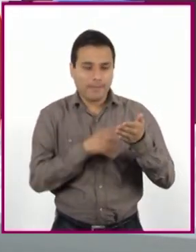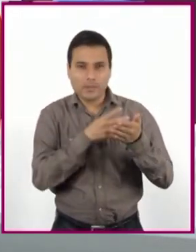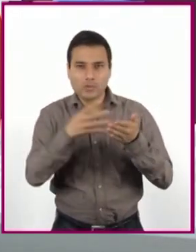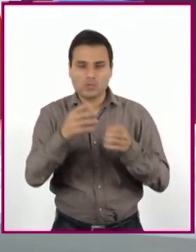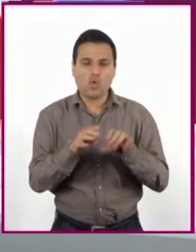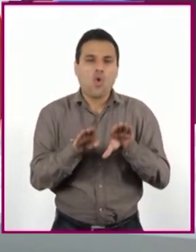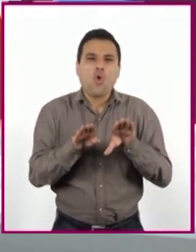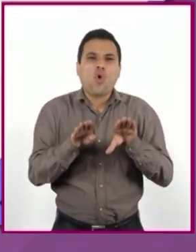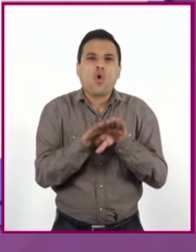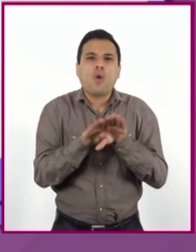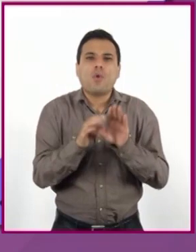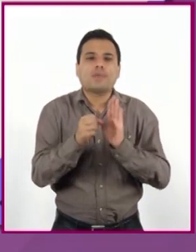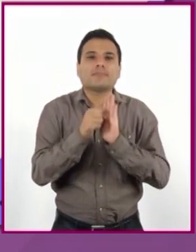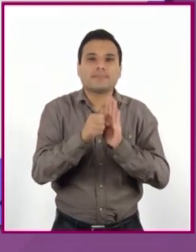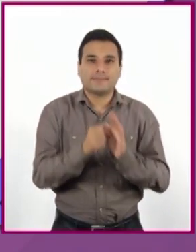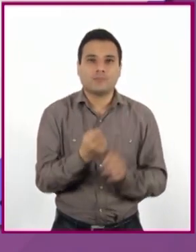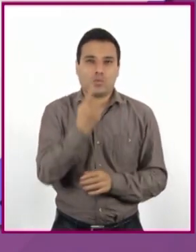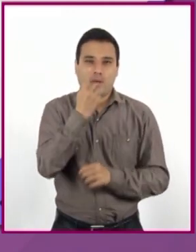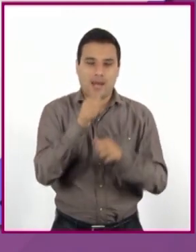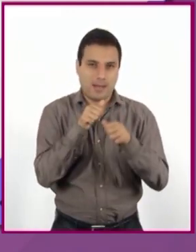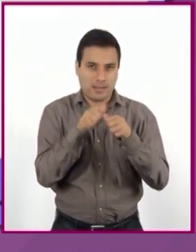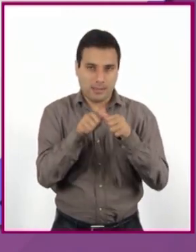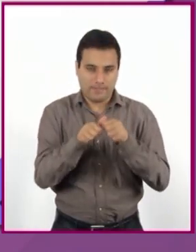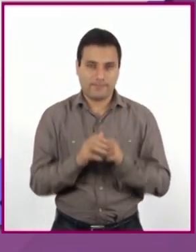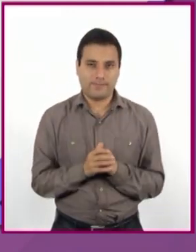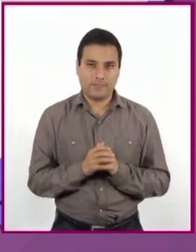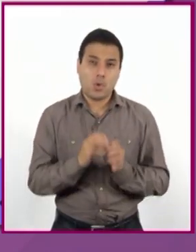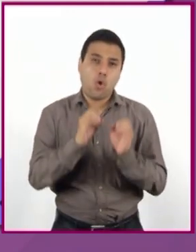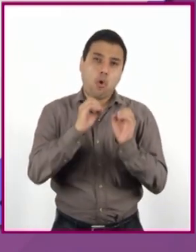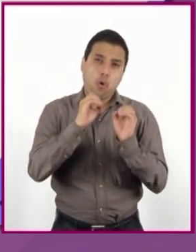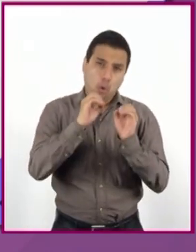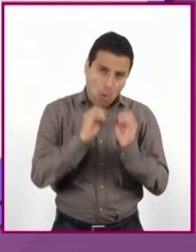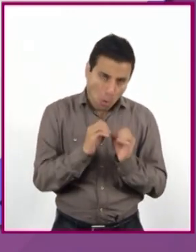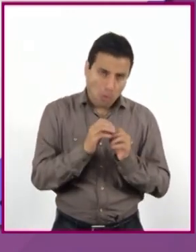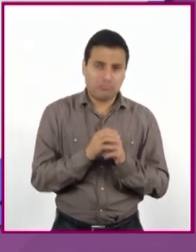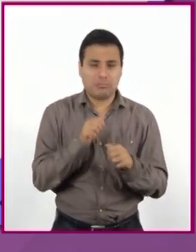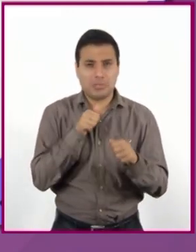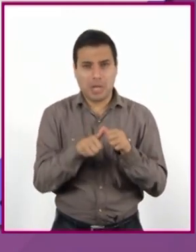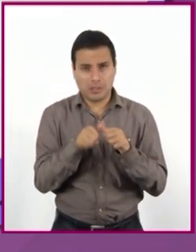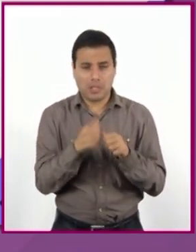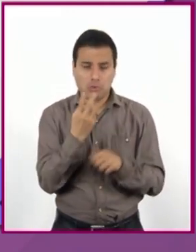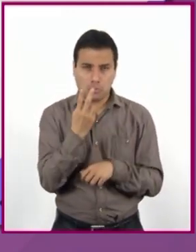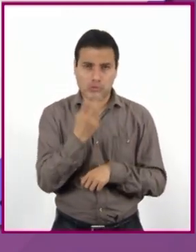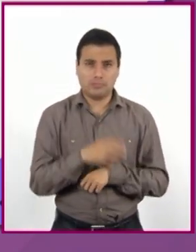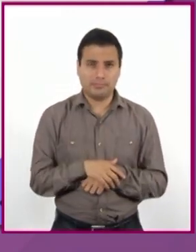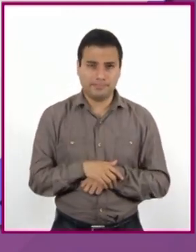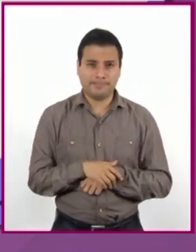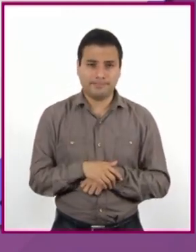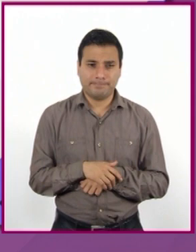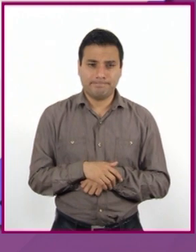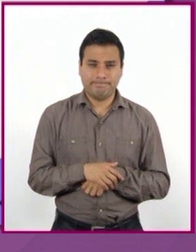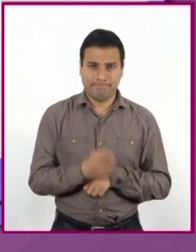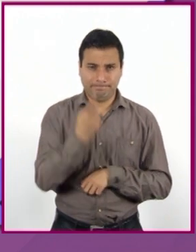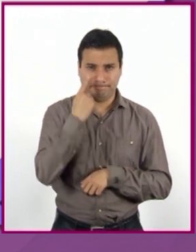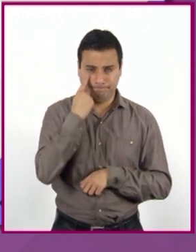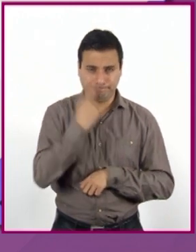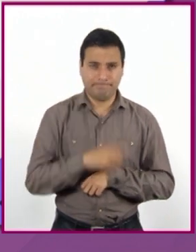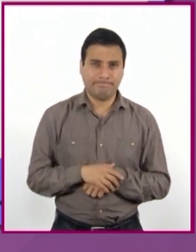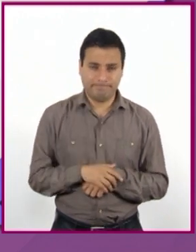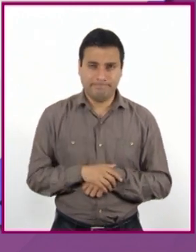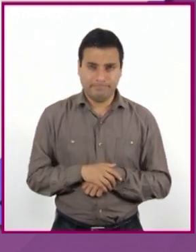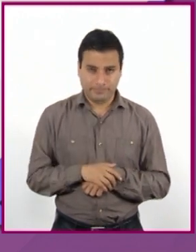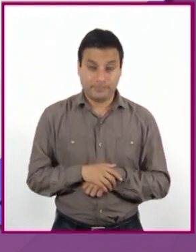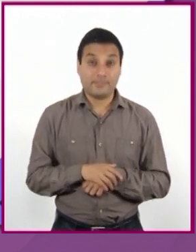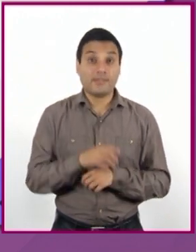representan por lo menos por una letra. Y hay elementos que se representan con 2 letras, pero la primera o única